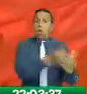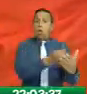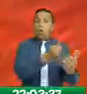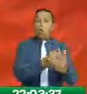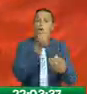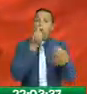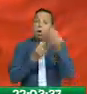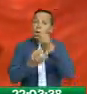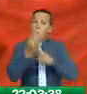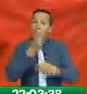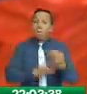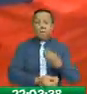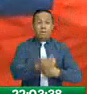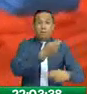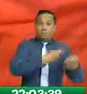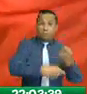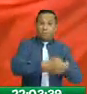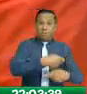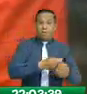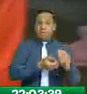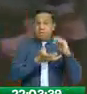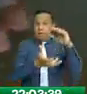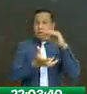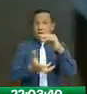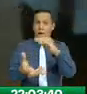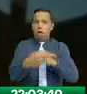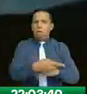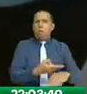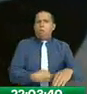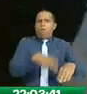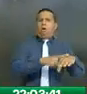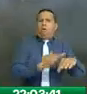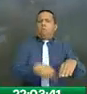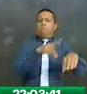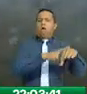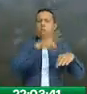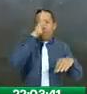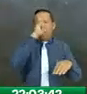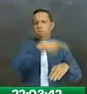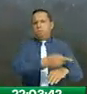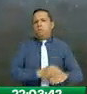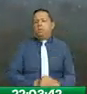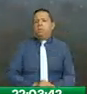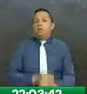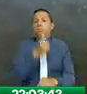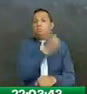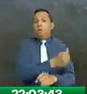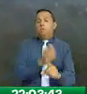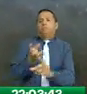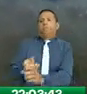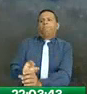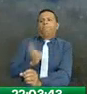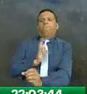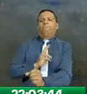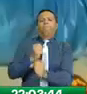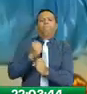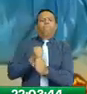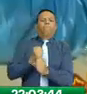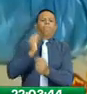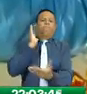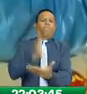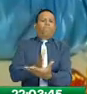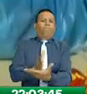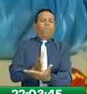la emergencia sanitaria, lo que les llevó a renunciar al cargo. Inocencia que deberá comprobarla en los 90 días que dura la